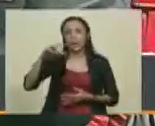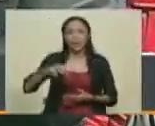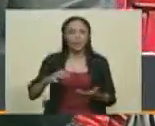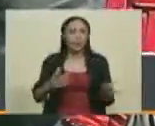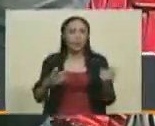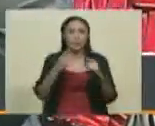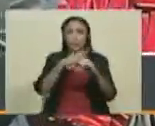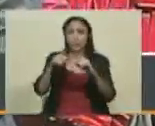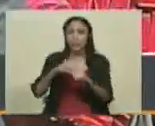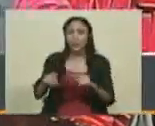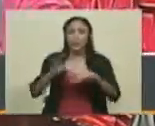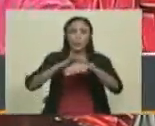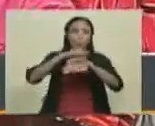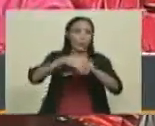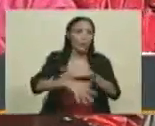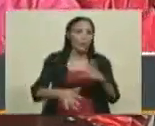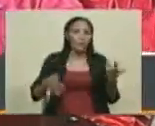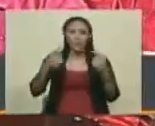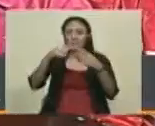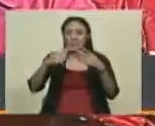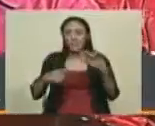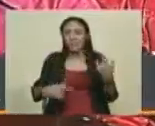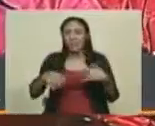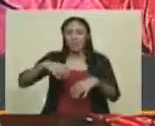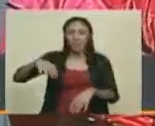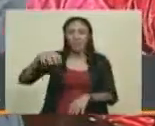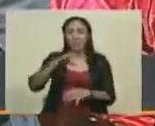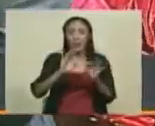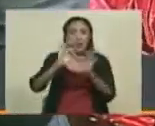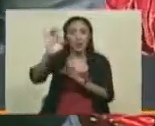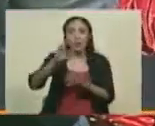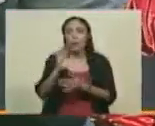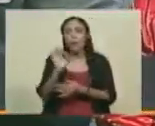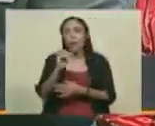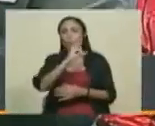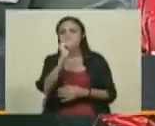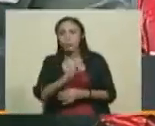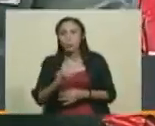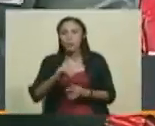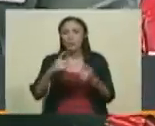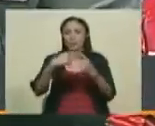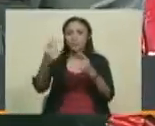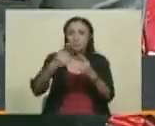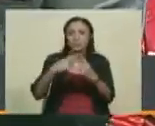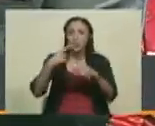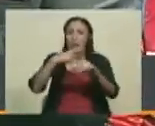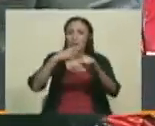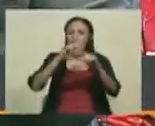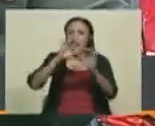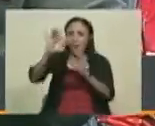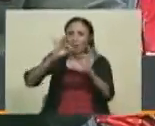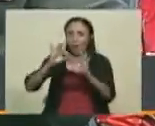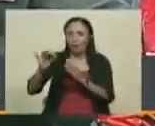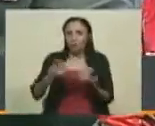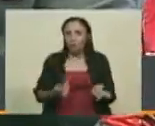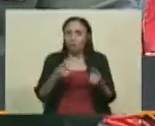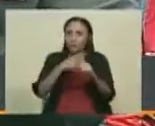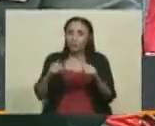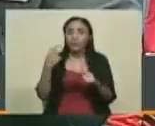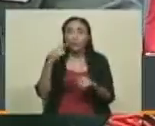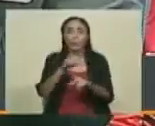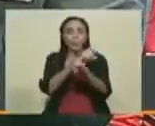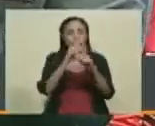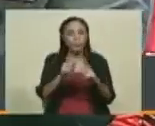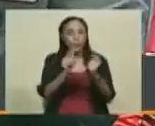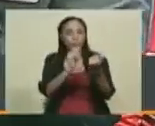Mapire, de San Diego de Cabrutica, en la faja petrolífera del Orinoco. Porque hemos tenido entrevistas directas